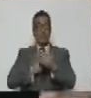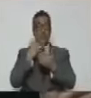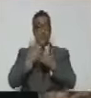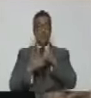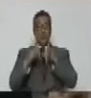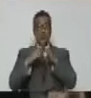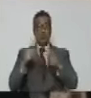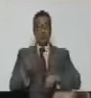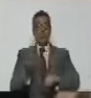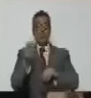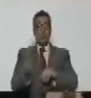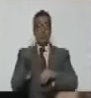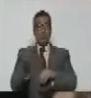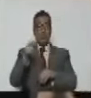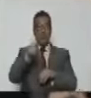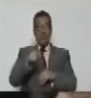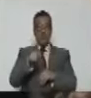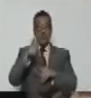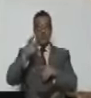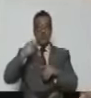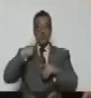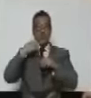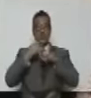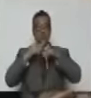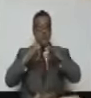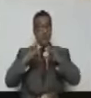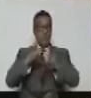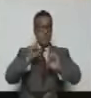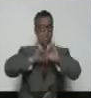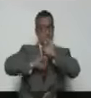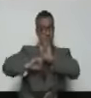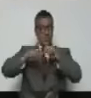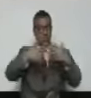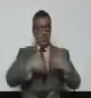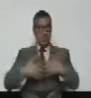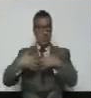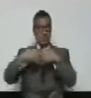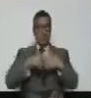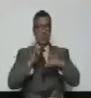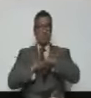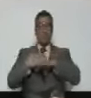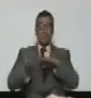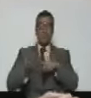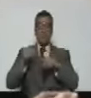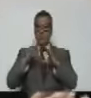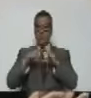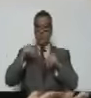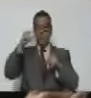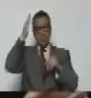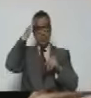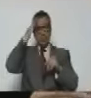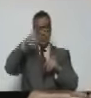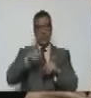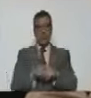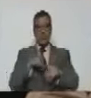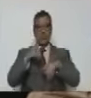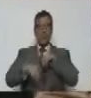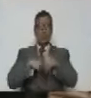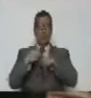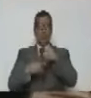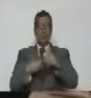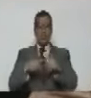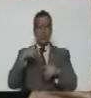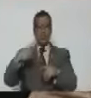muy importantes, pero allí había un espíritu antiimperialista, porque es inconcebible el desarrollo